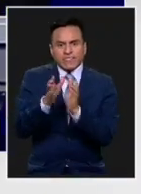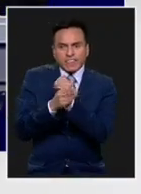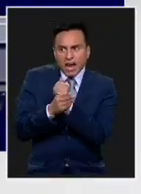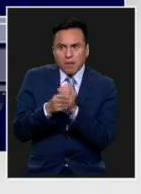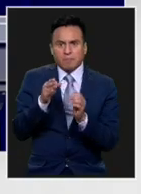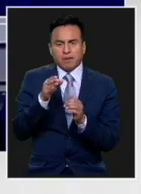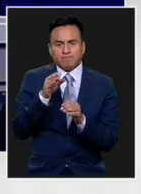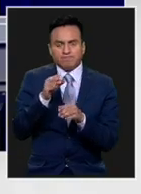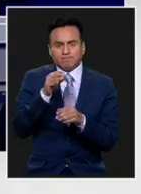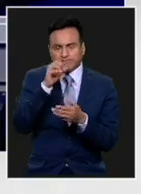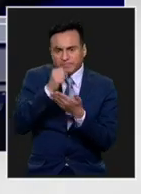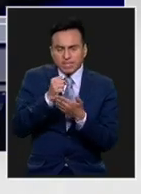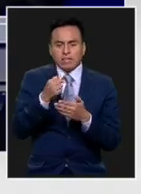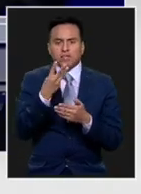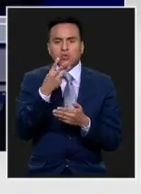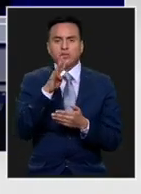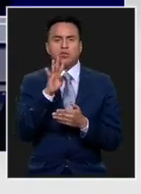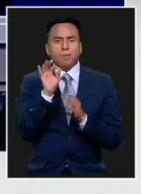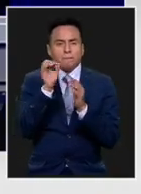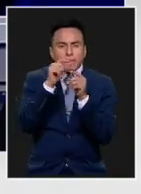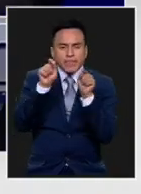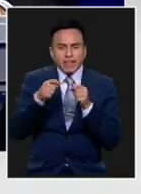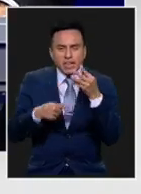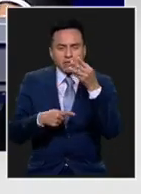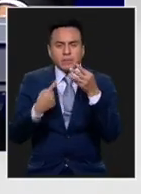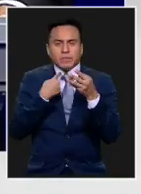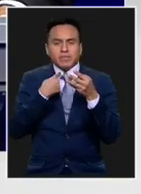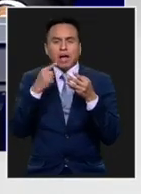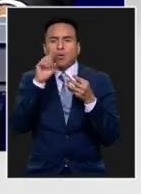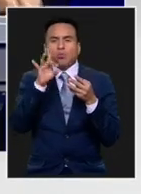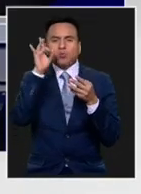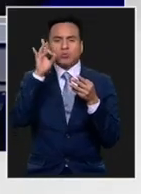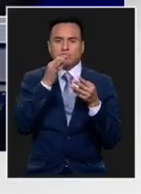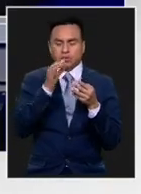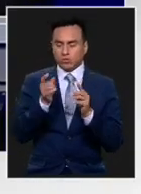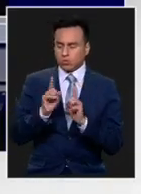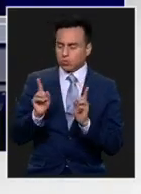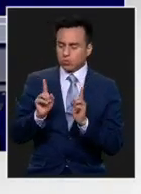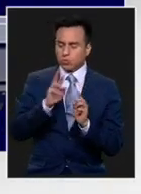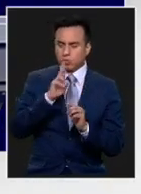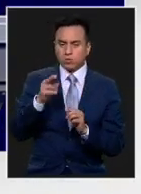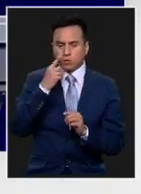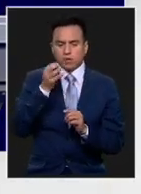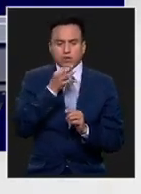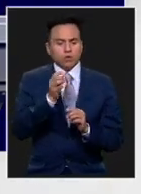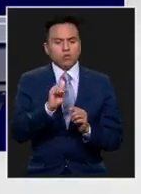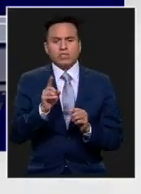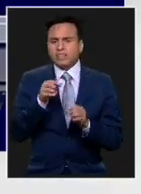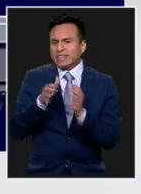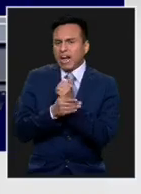en 345 medidas, a ver si nos puedes pillar a alguno de los dos.